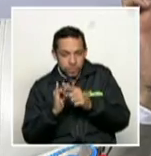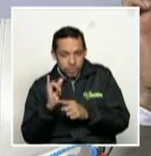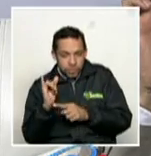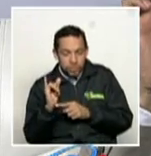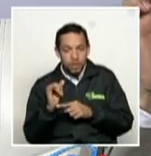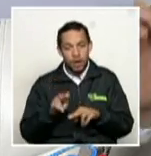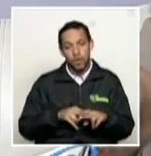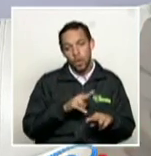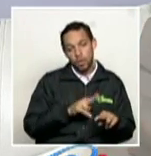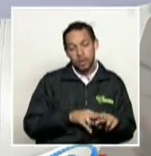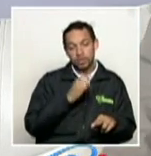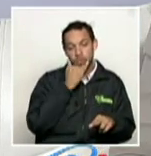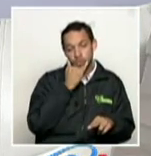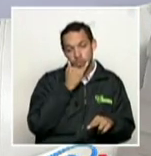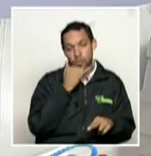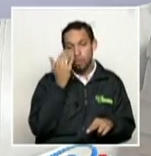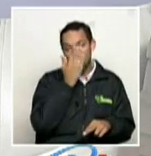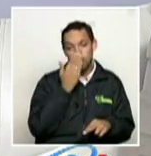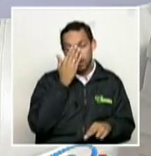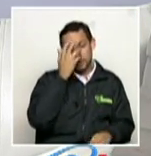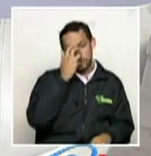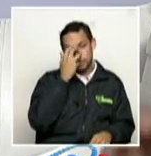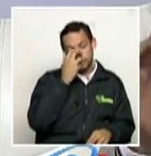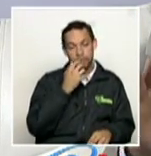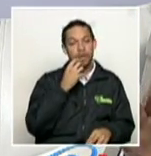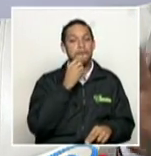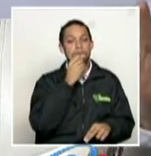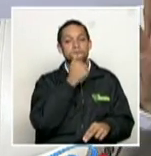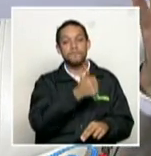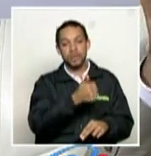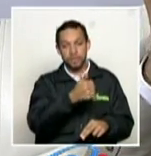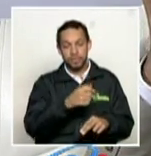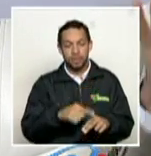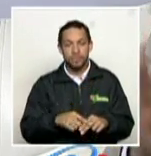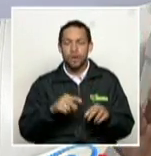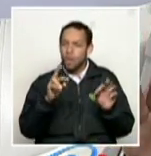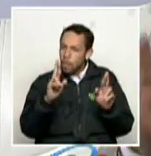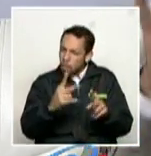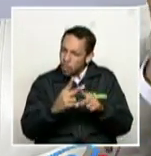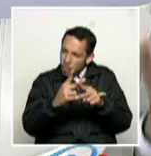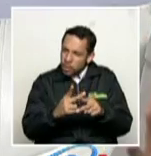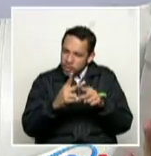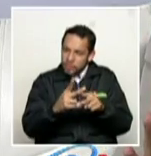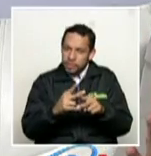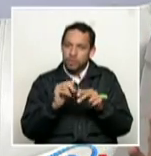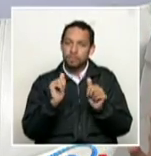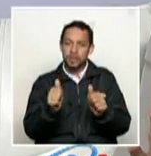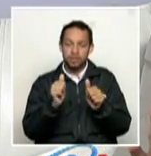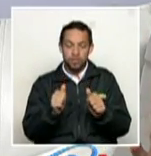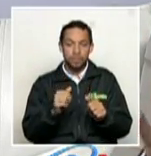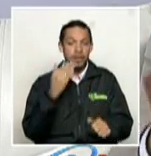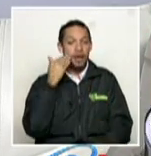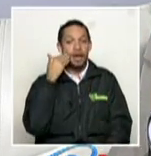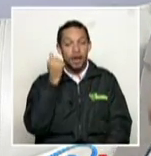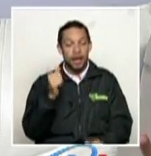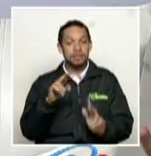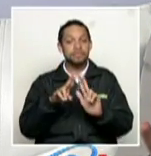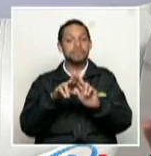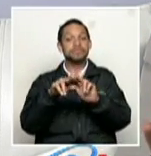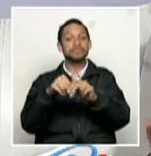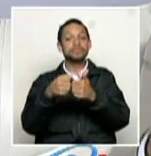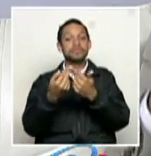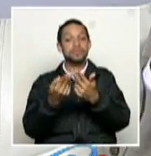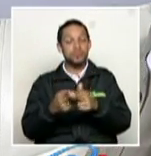salir normal, más que todo en trauma de las relaciones sexuales. Siempre que tengan relaciones sexuales hay que orinar, es la